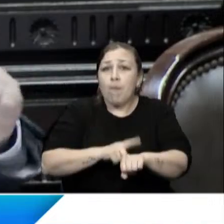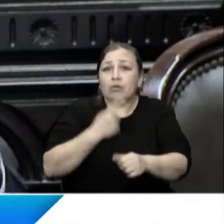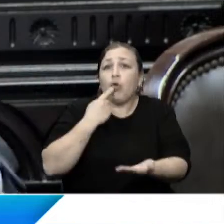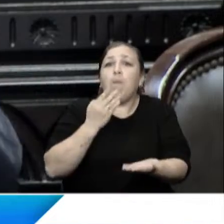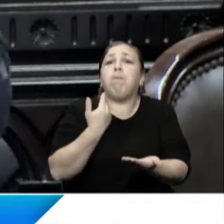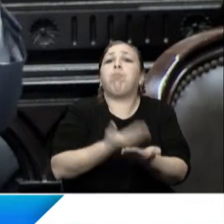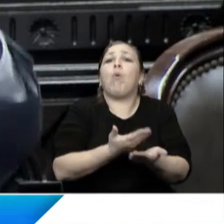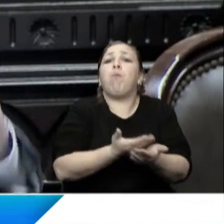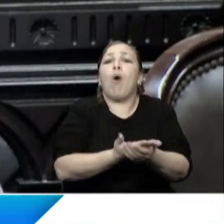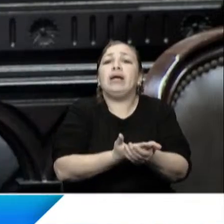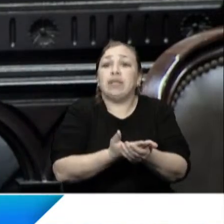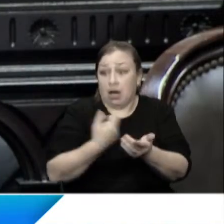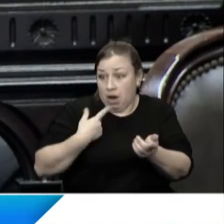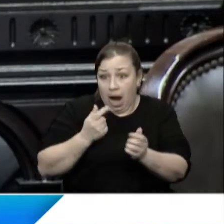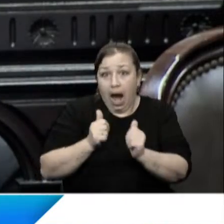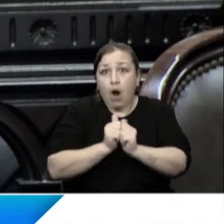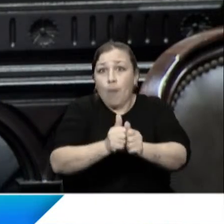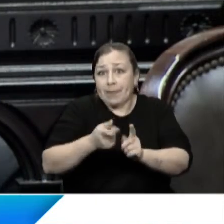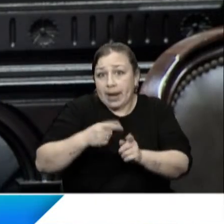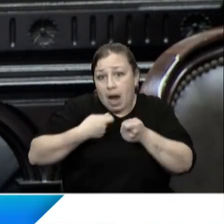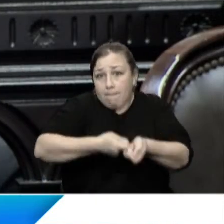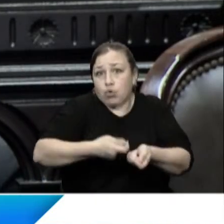del dictamen nuestro, no fueron con nuestro dictamen.